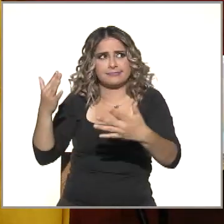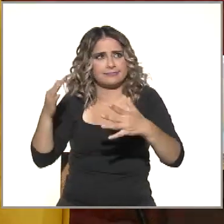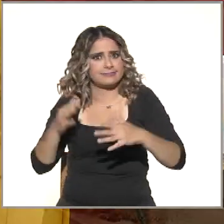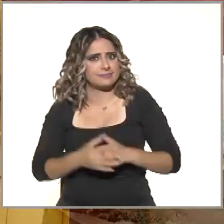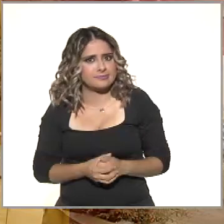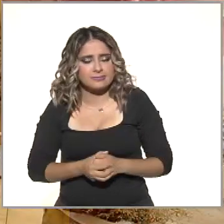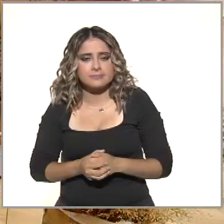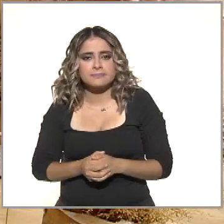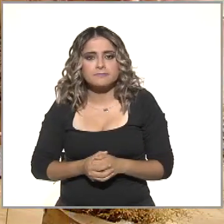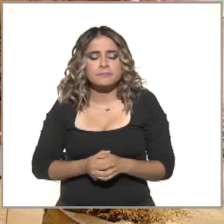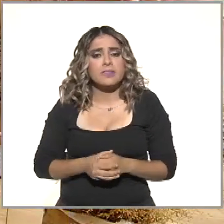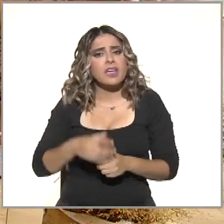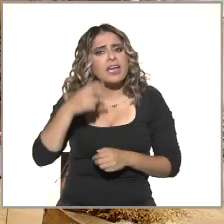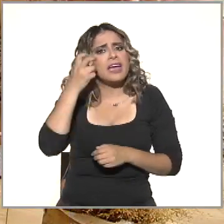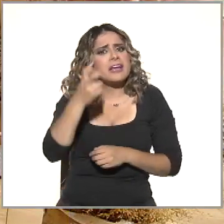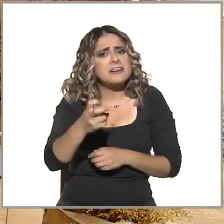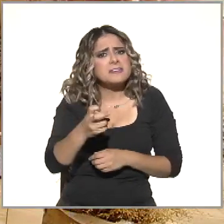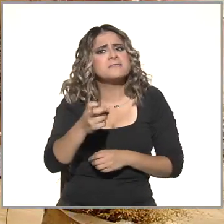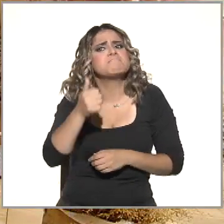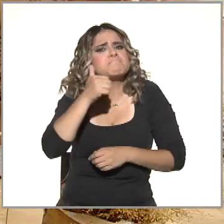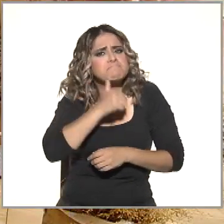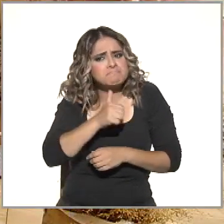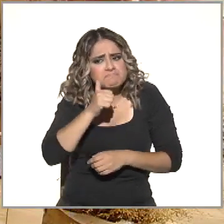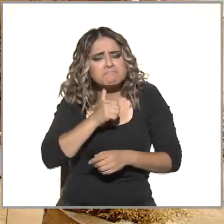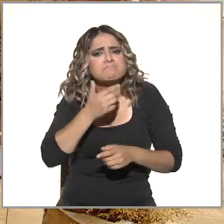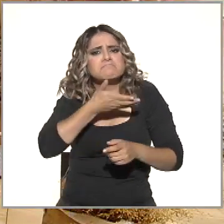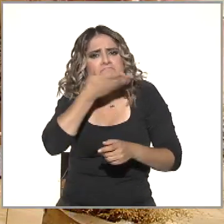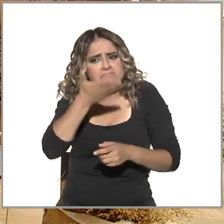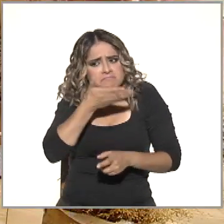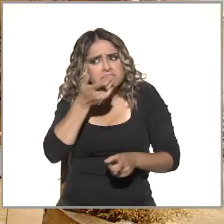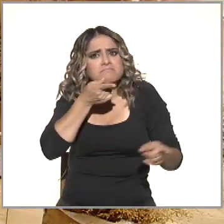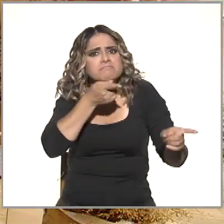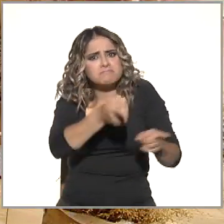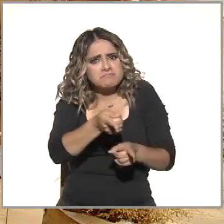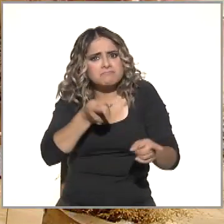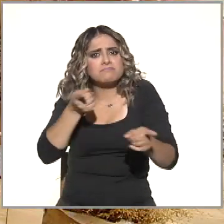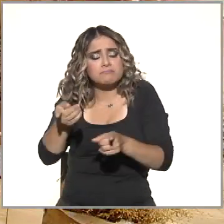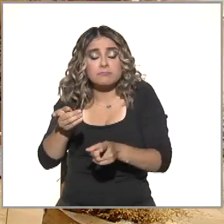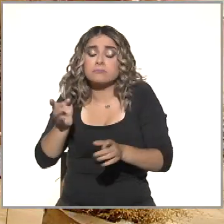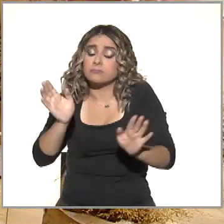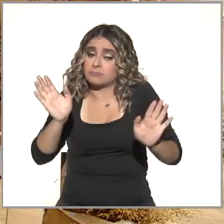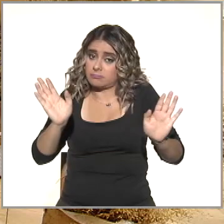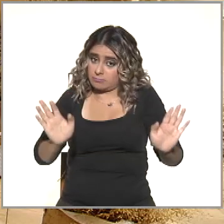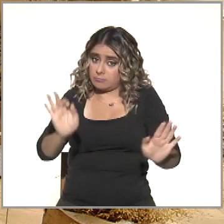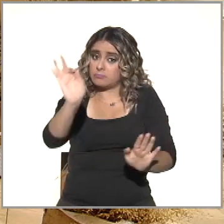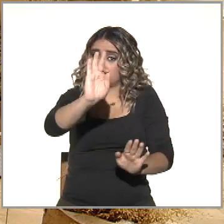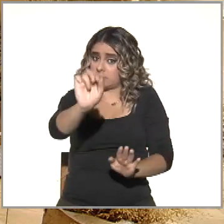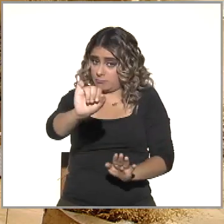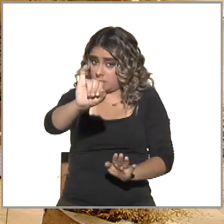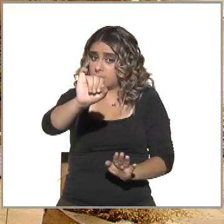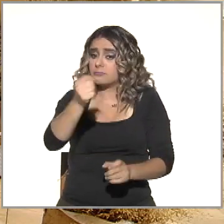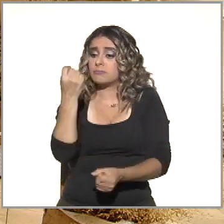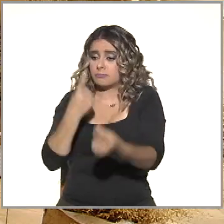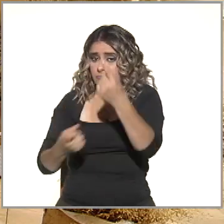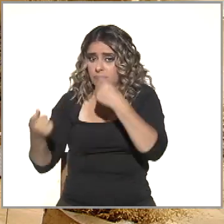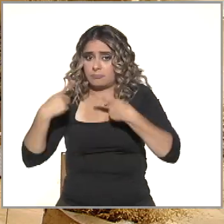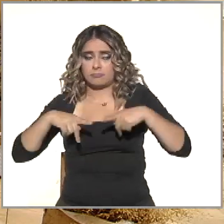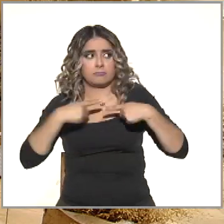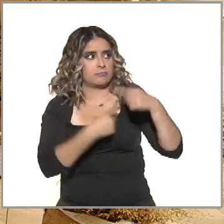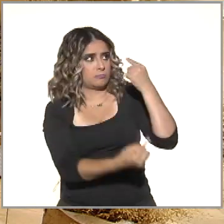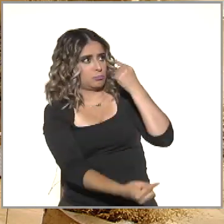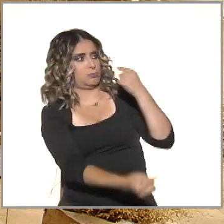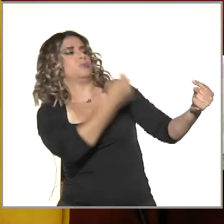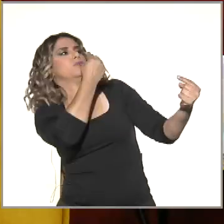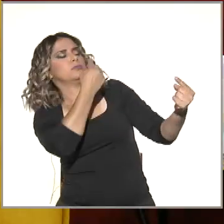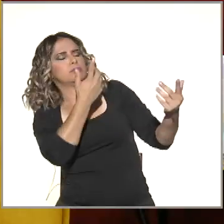No dudo que haya casos individuales que les produzcan fuertes conmociones